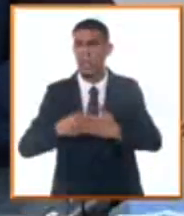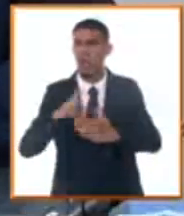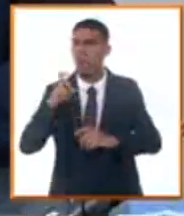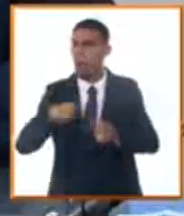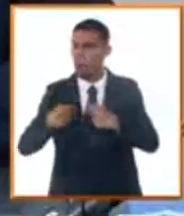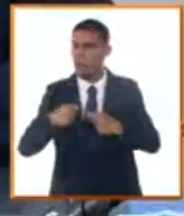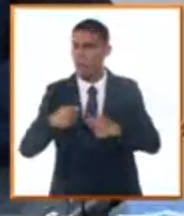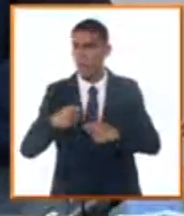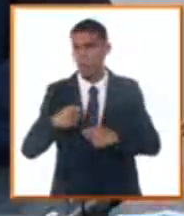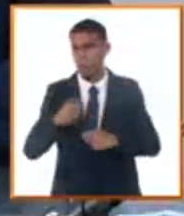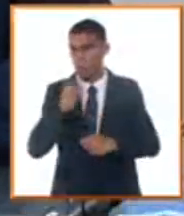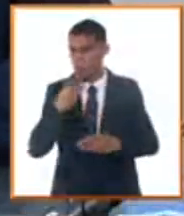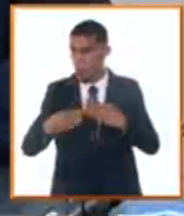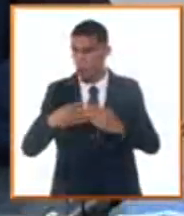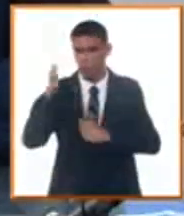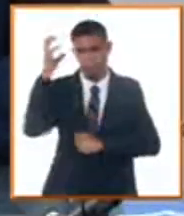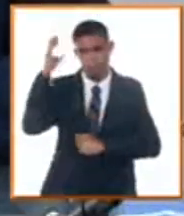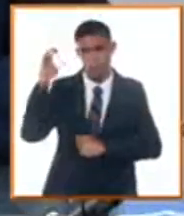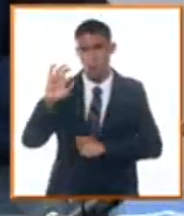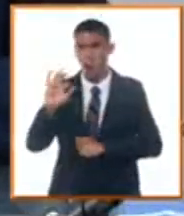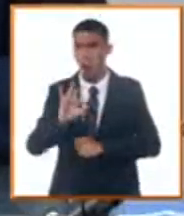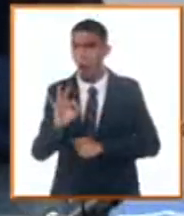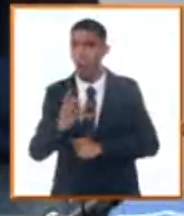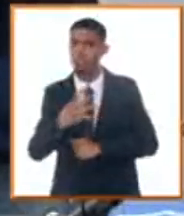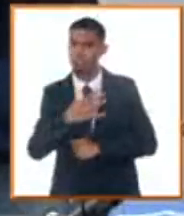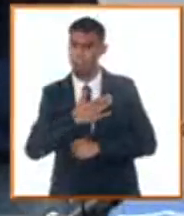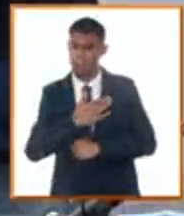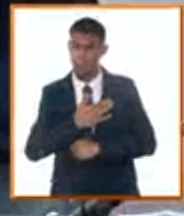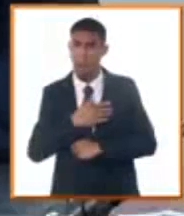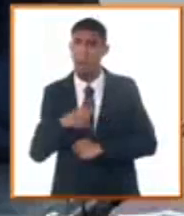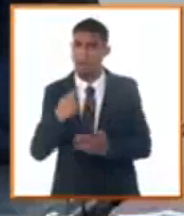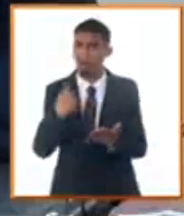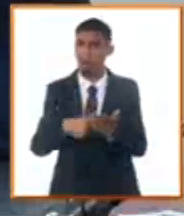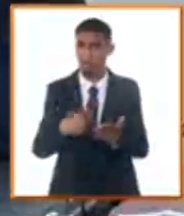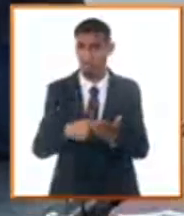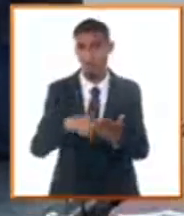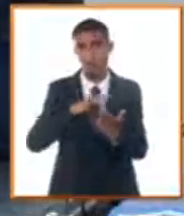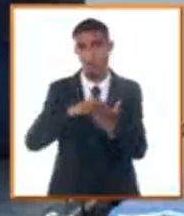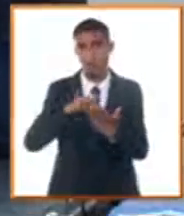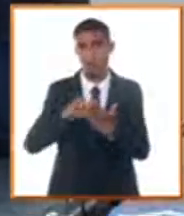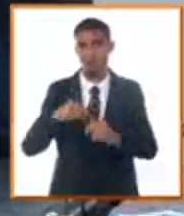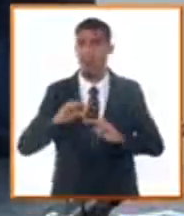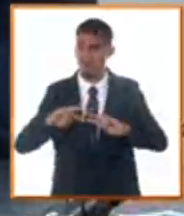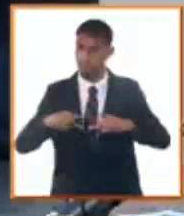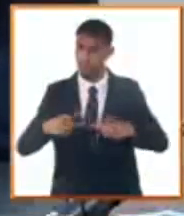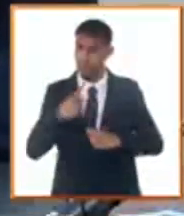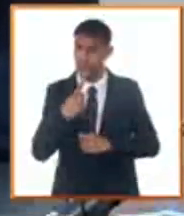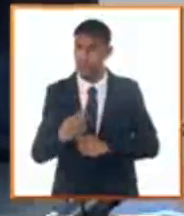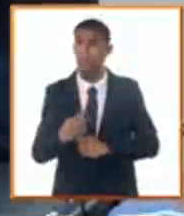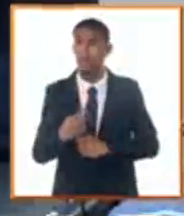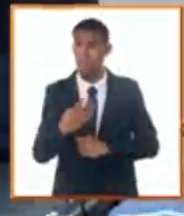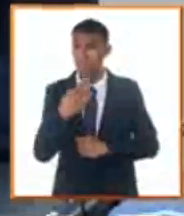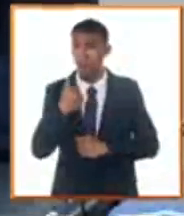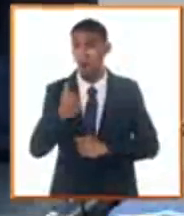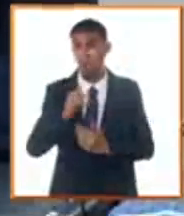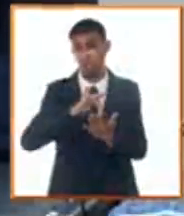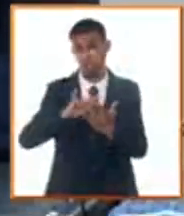estatales o privados, tengan habilitado el pago electrónico. Reitero, fundamentalmente a través del código